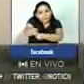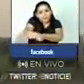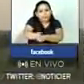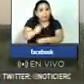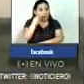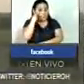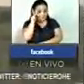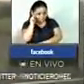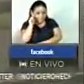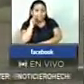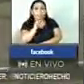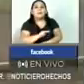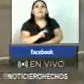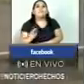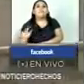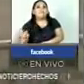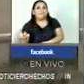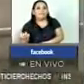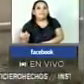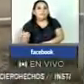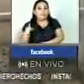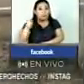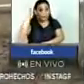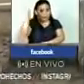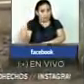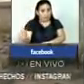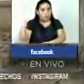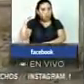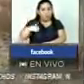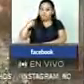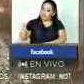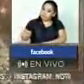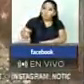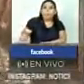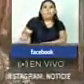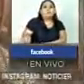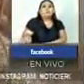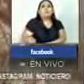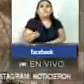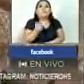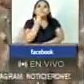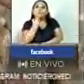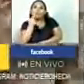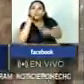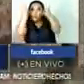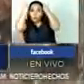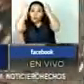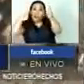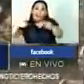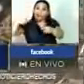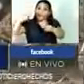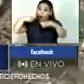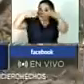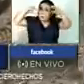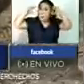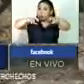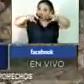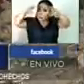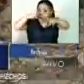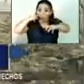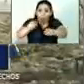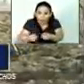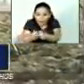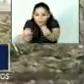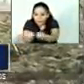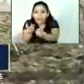Solo vean. Este día llevó a su cabra a este lugar, porque anoche llovió, y debe comenzar a